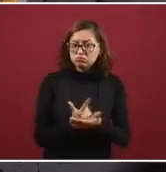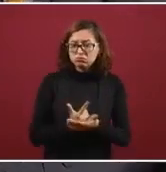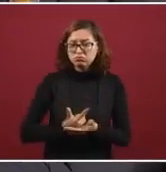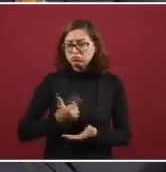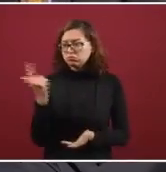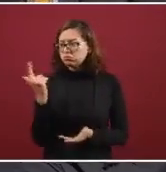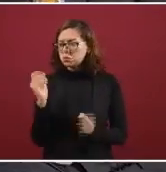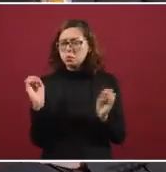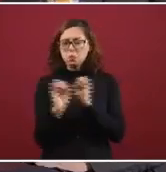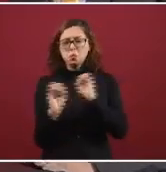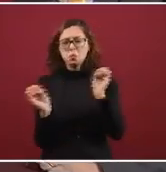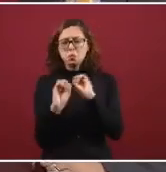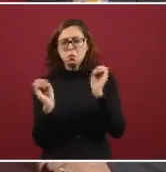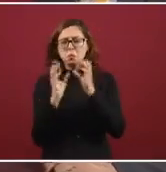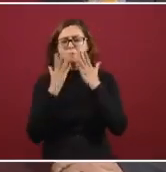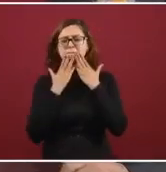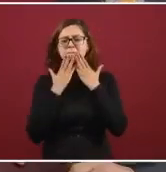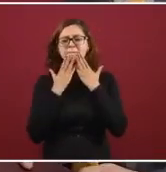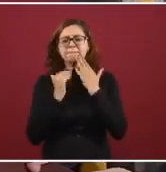sí